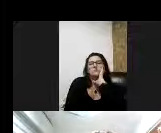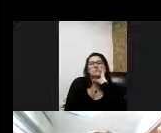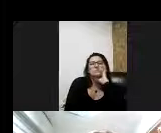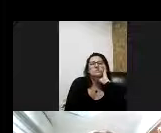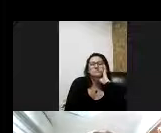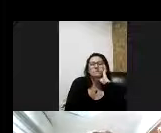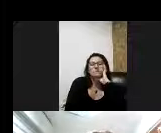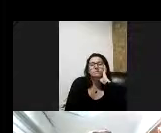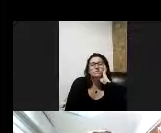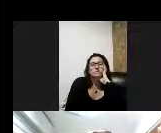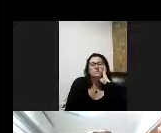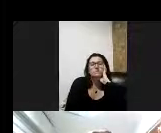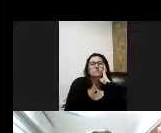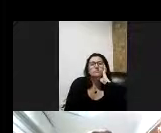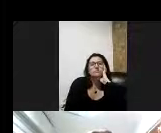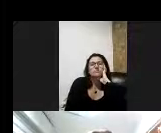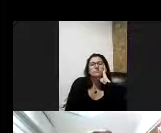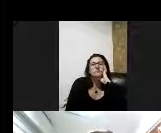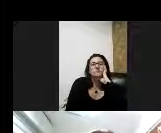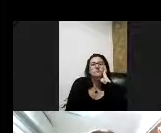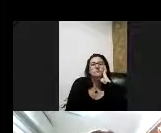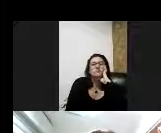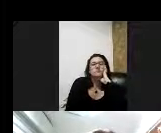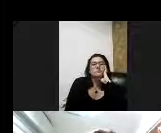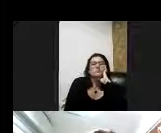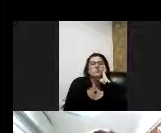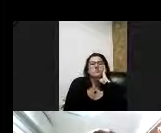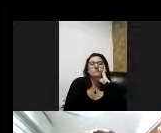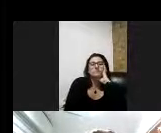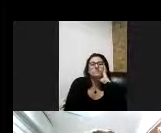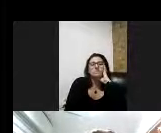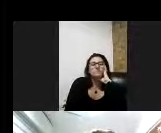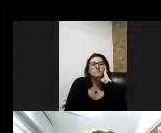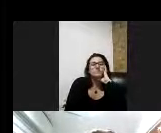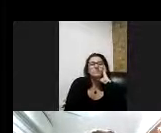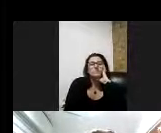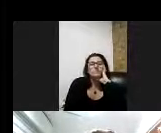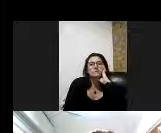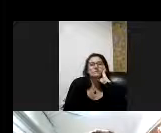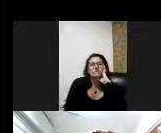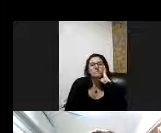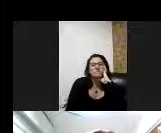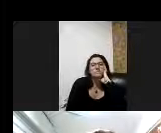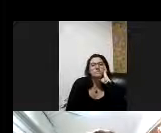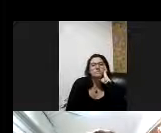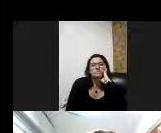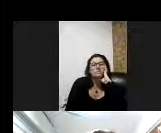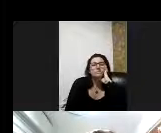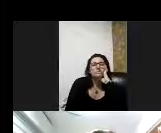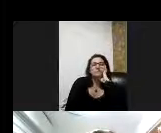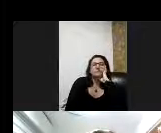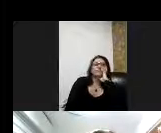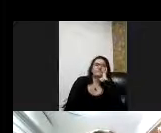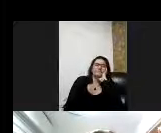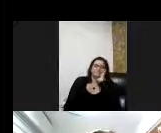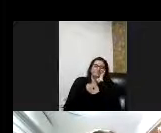tienen mayor probabilidad de adquirir el virus, estadísticamente. Esto, por supuesto, está muy relacionado con, nosotros decimos,